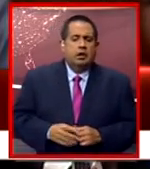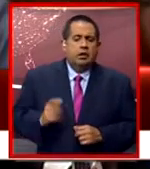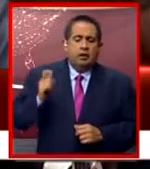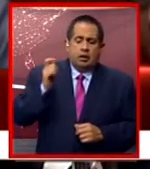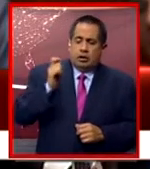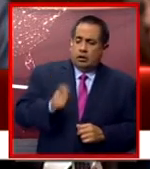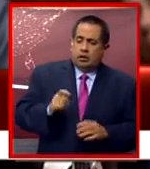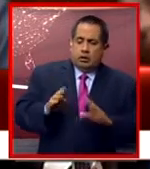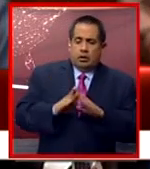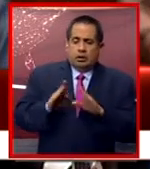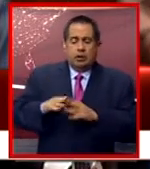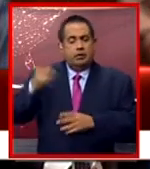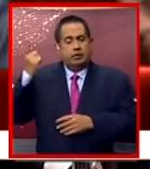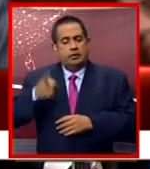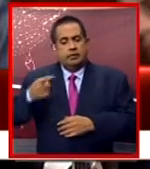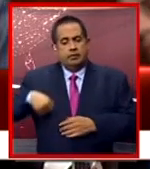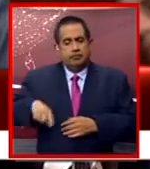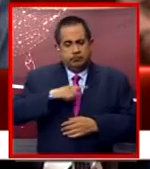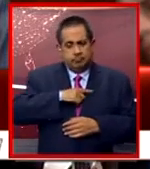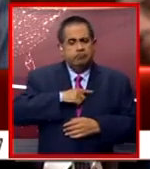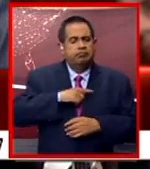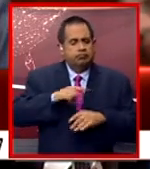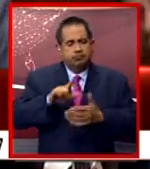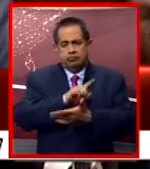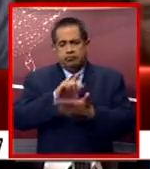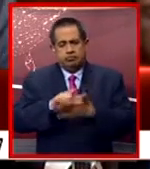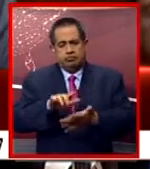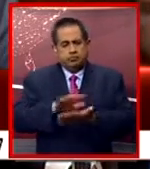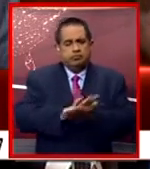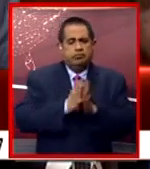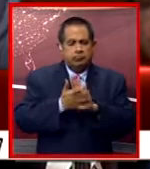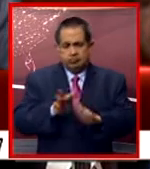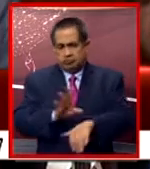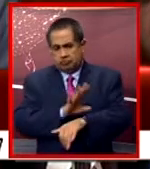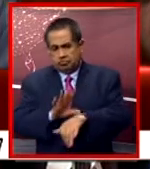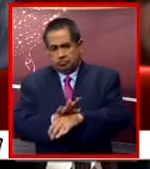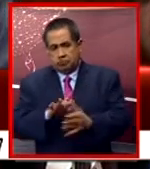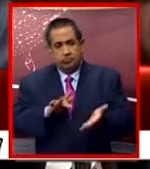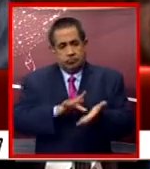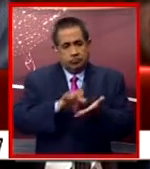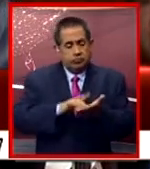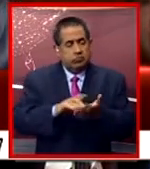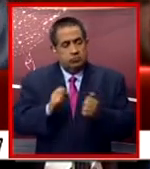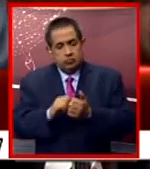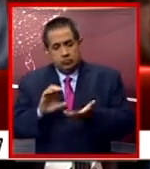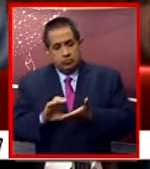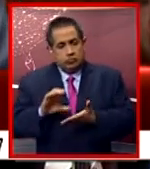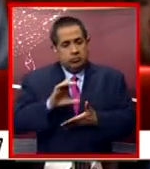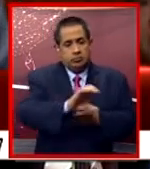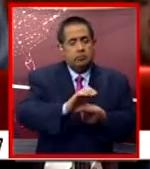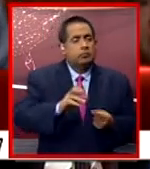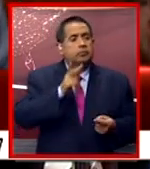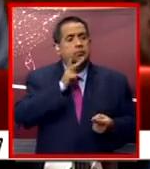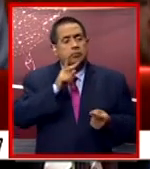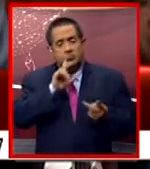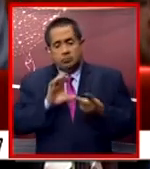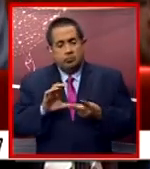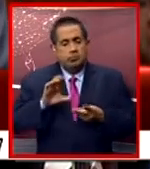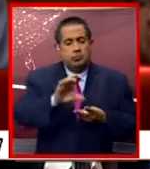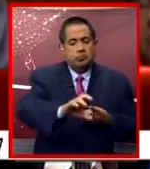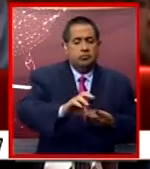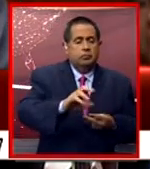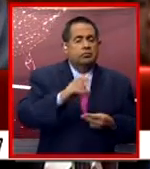ver con este mandato que teníamos en la reforma energética de apoyar con gasto a Pemex y a CFE,